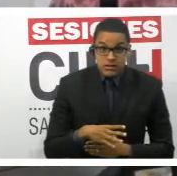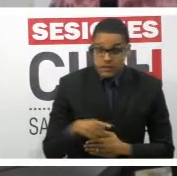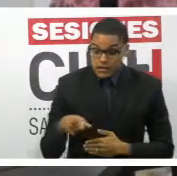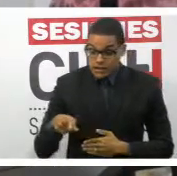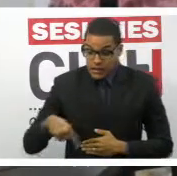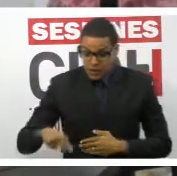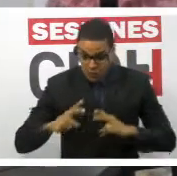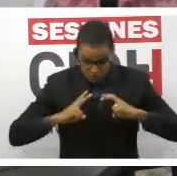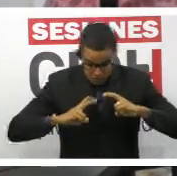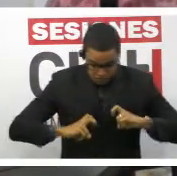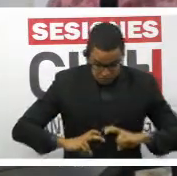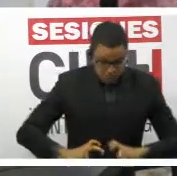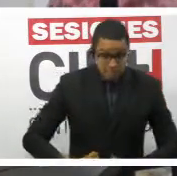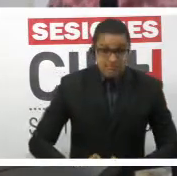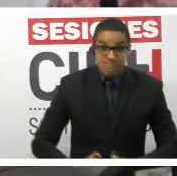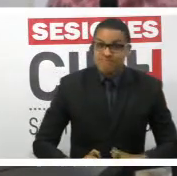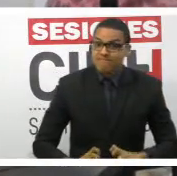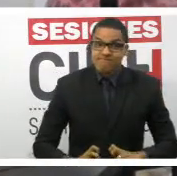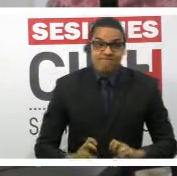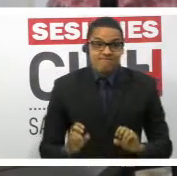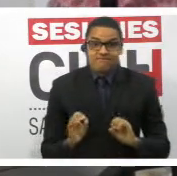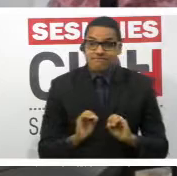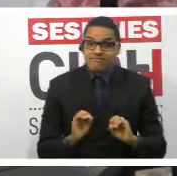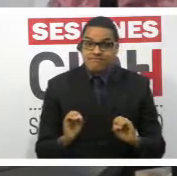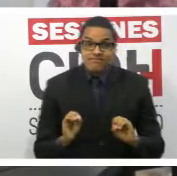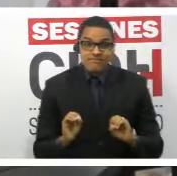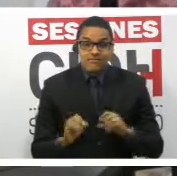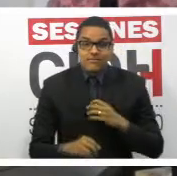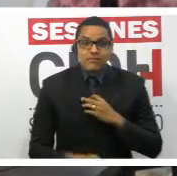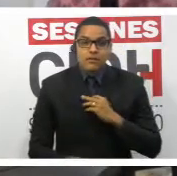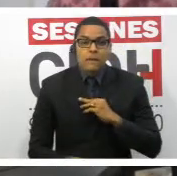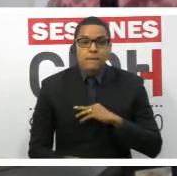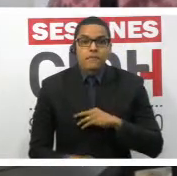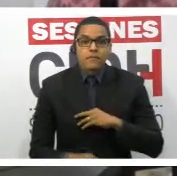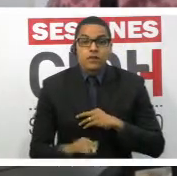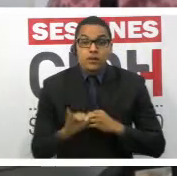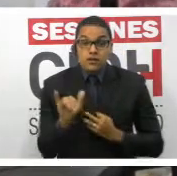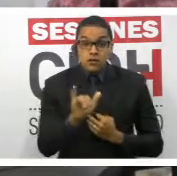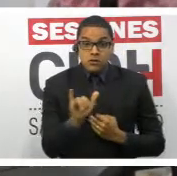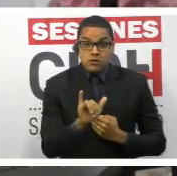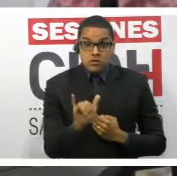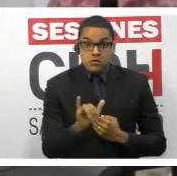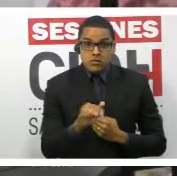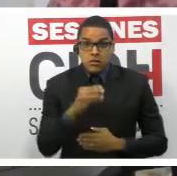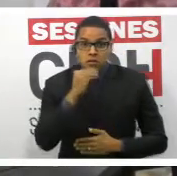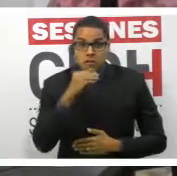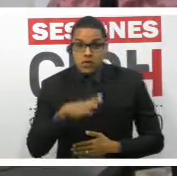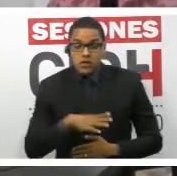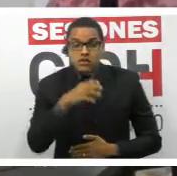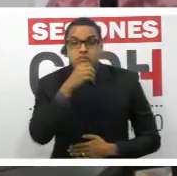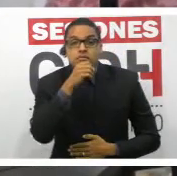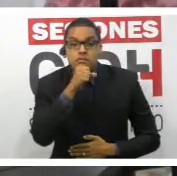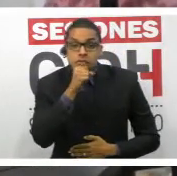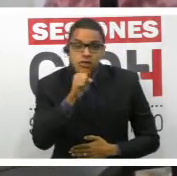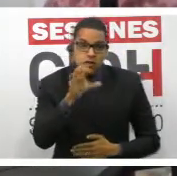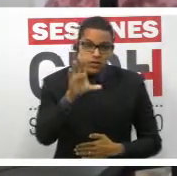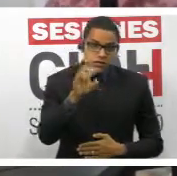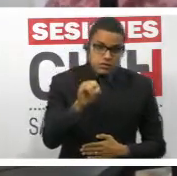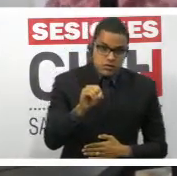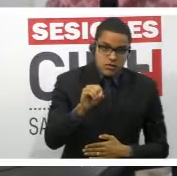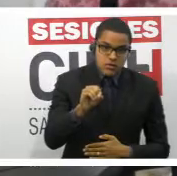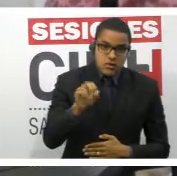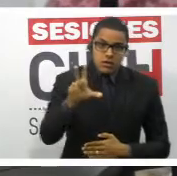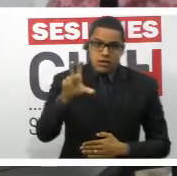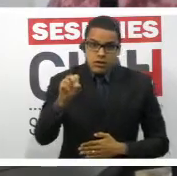sumamente grave cuando vemos que mujeres entre 50 30 y 40 años dicen que nunca